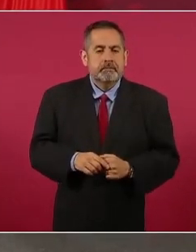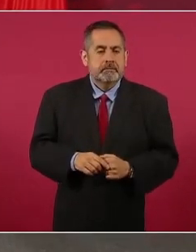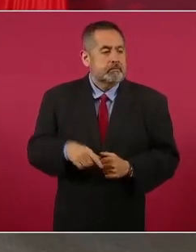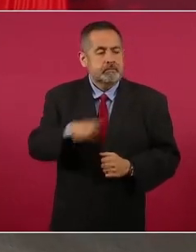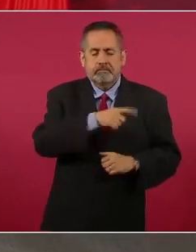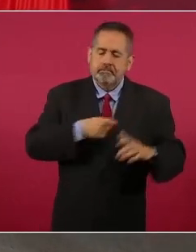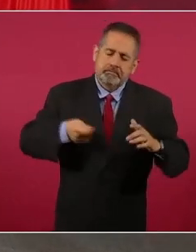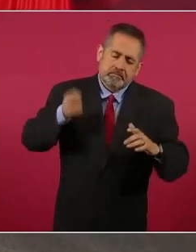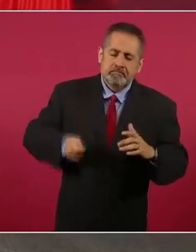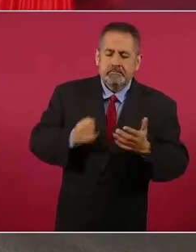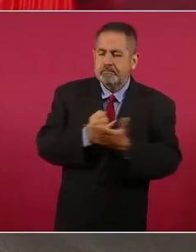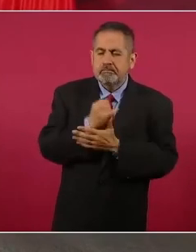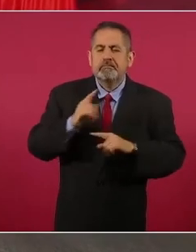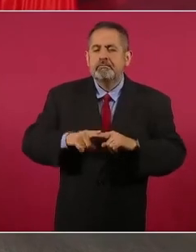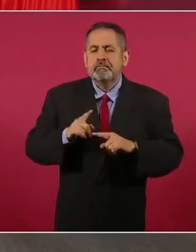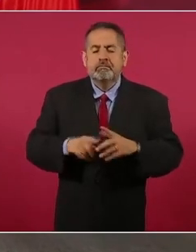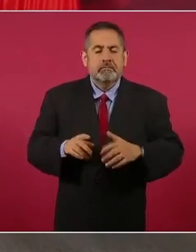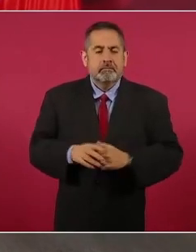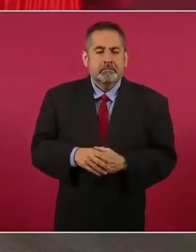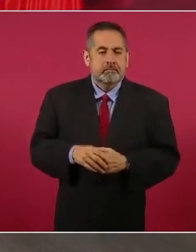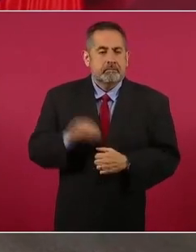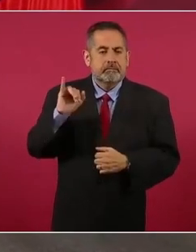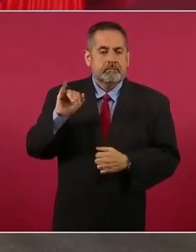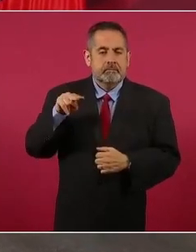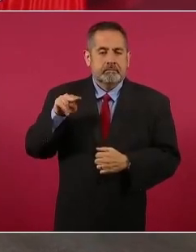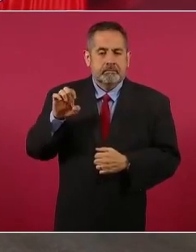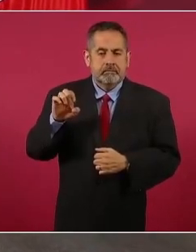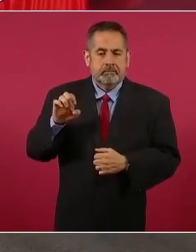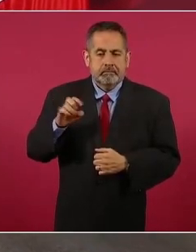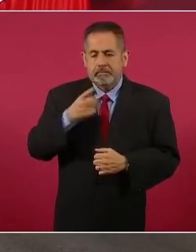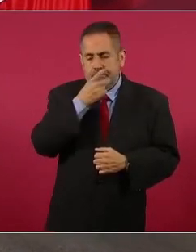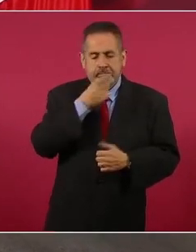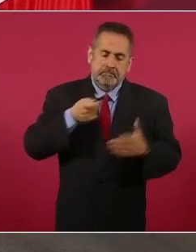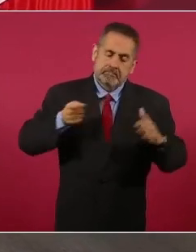resolvieron los del INE?